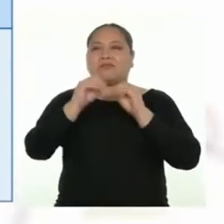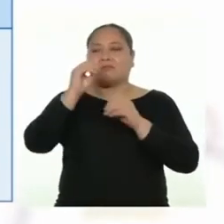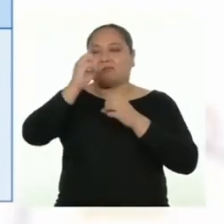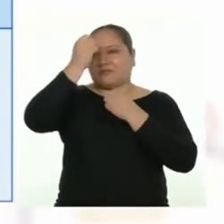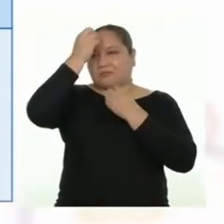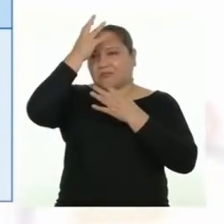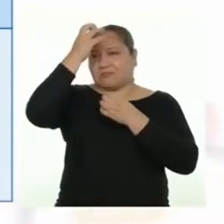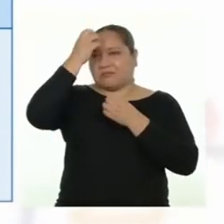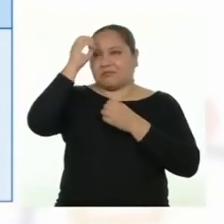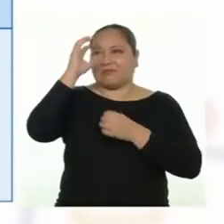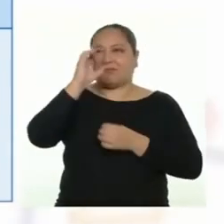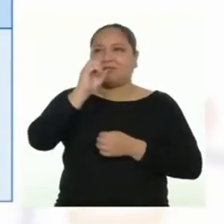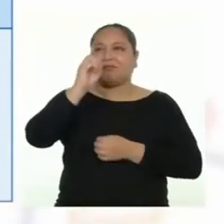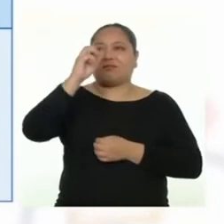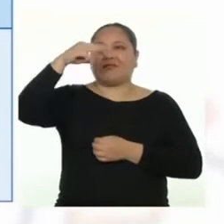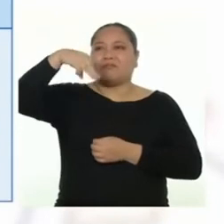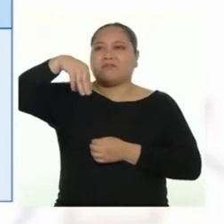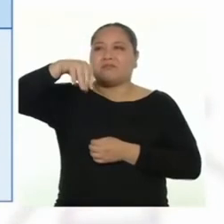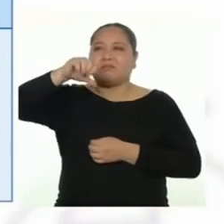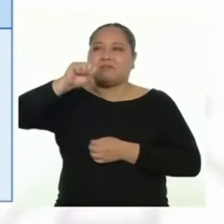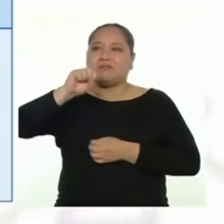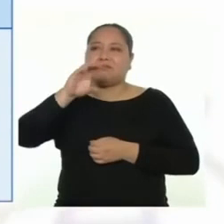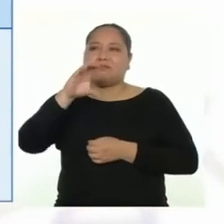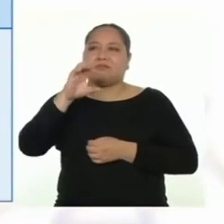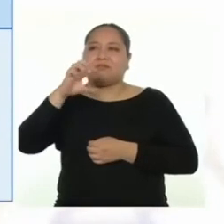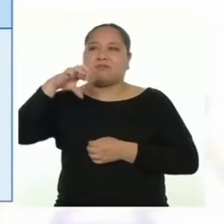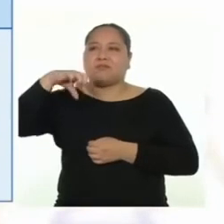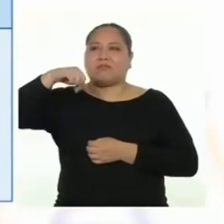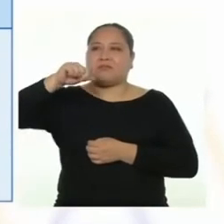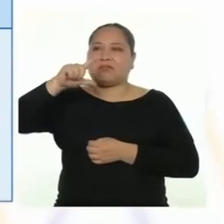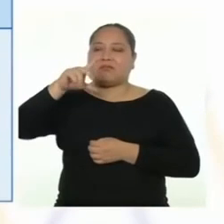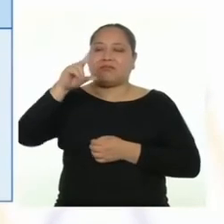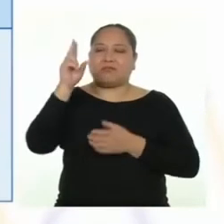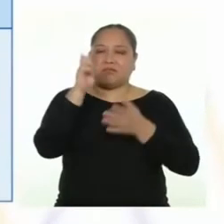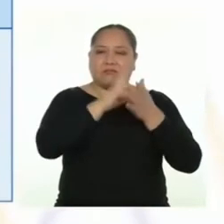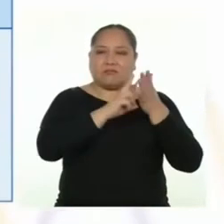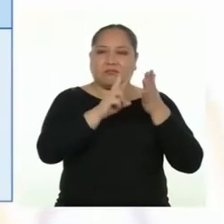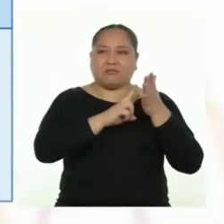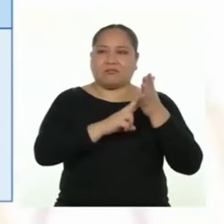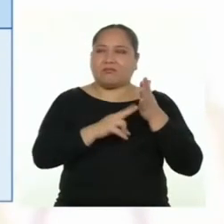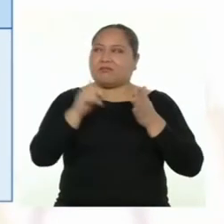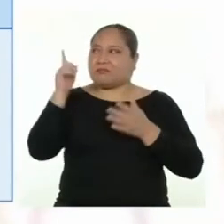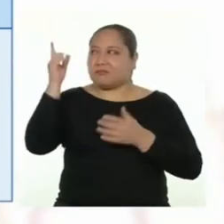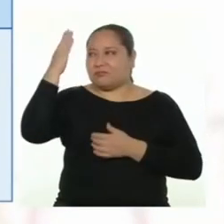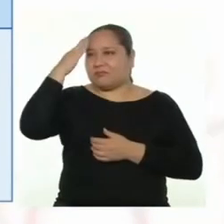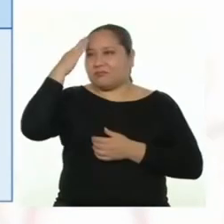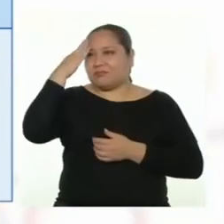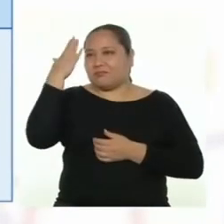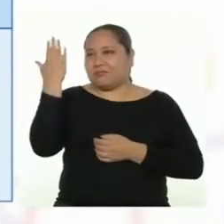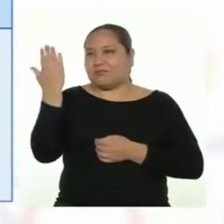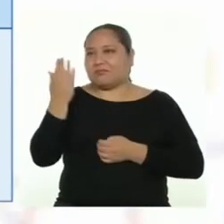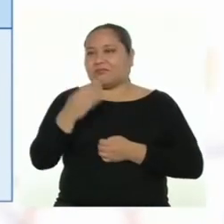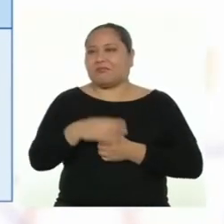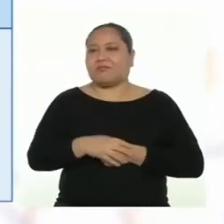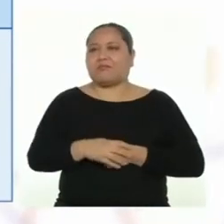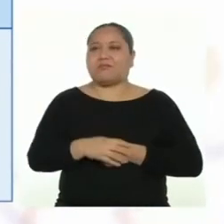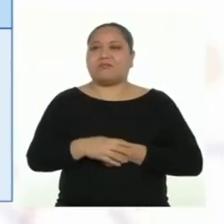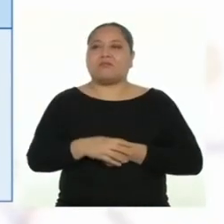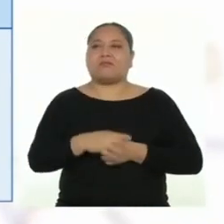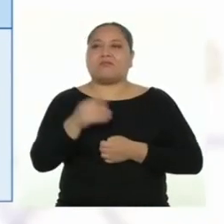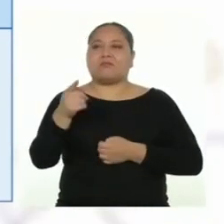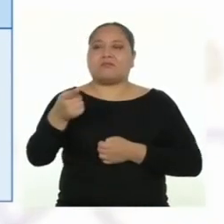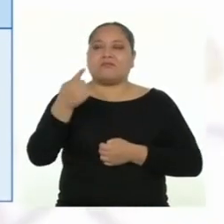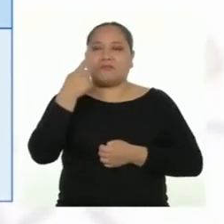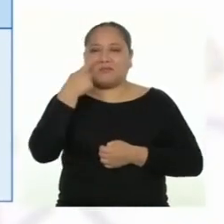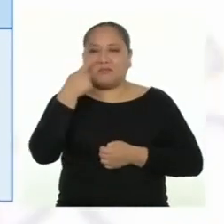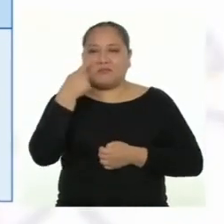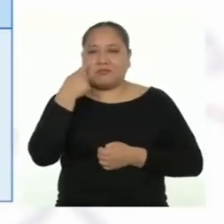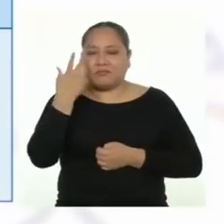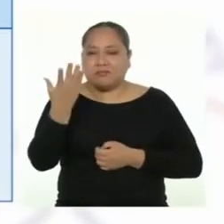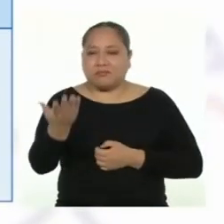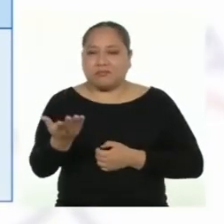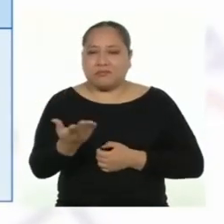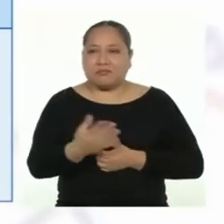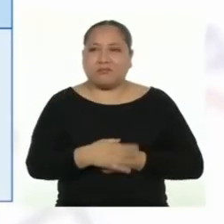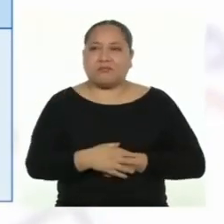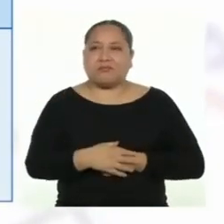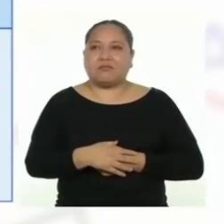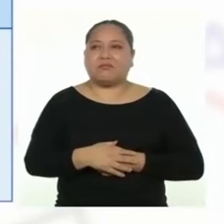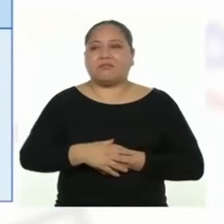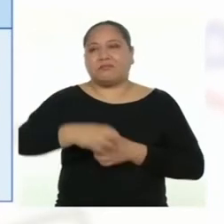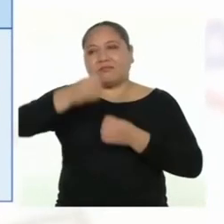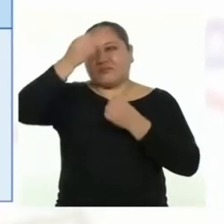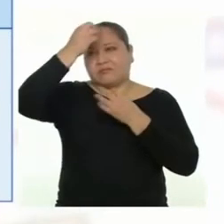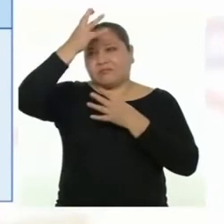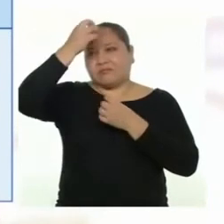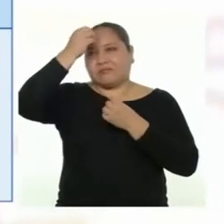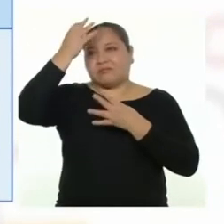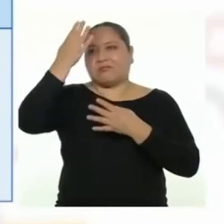de los estudios de la OMS y CEPAL que fueron los textos que leímos. Usted sabe, profesora, lo hicimos para dar a conocer que los datos los